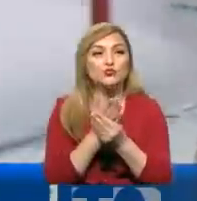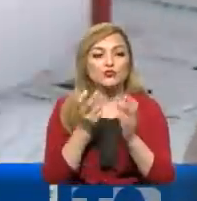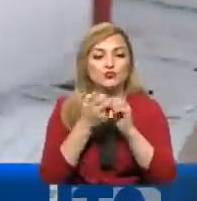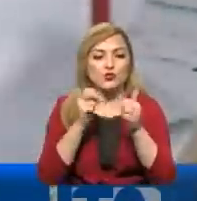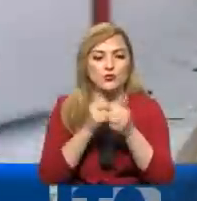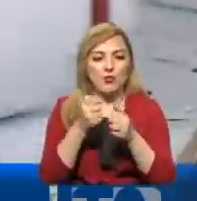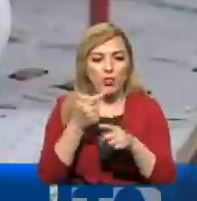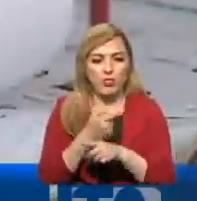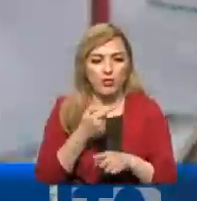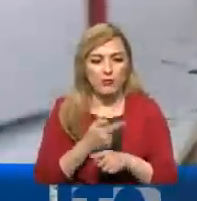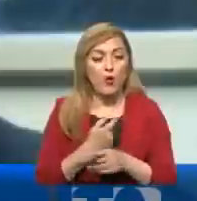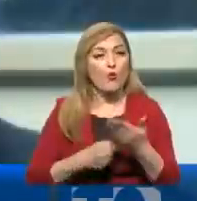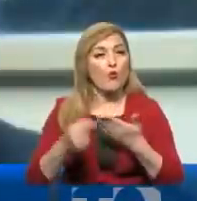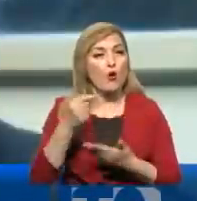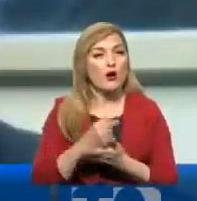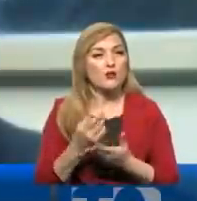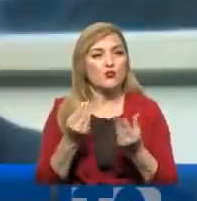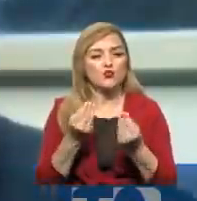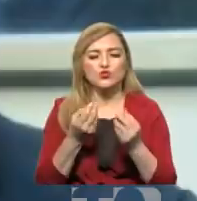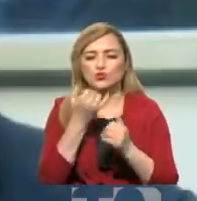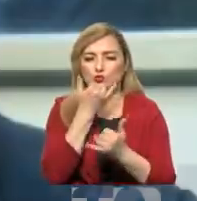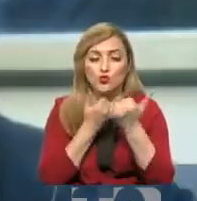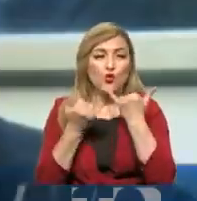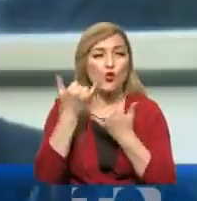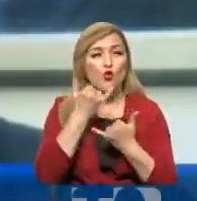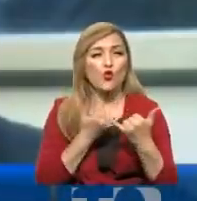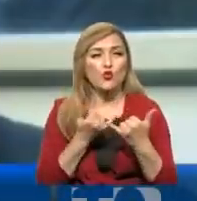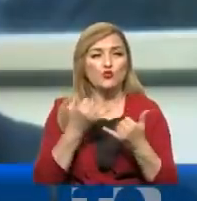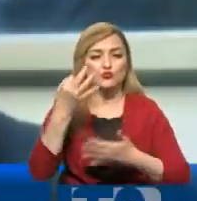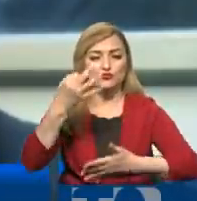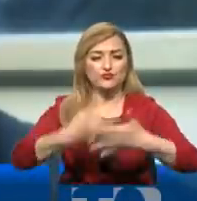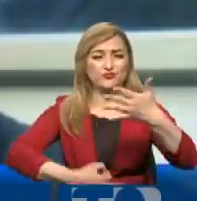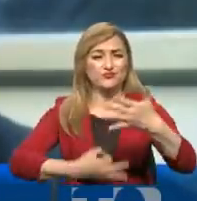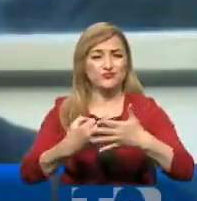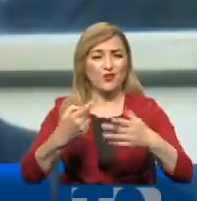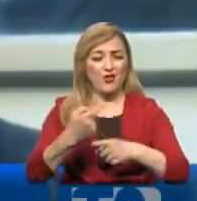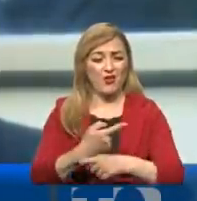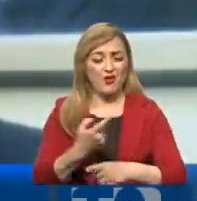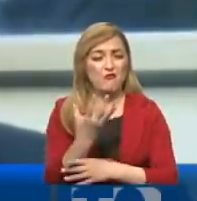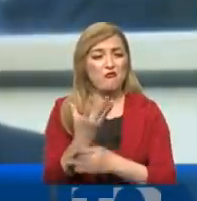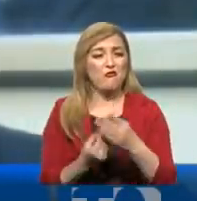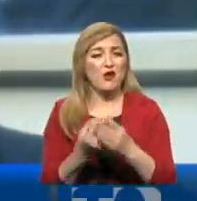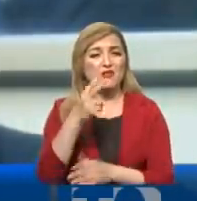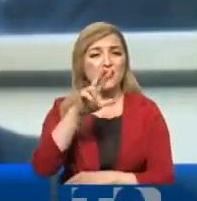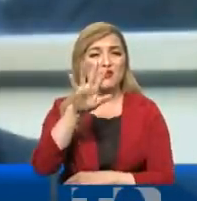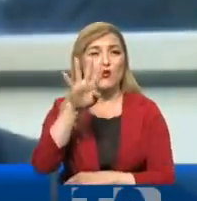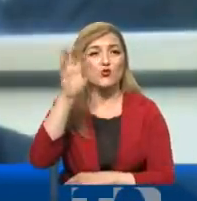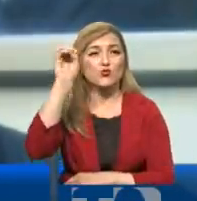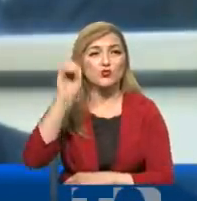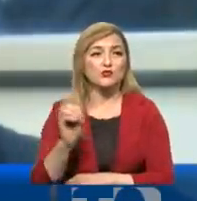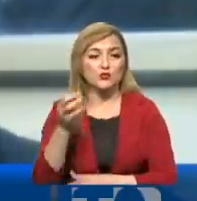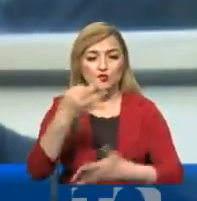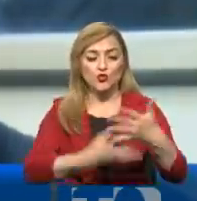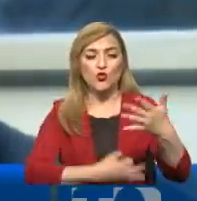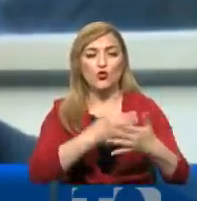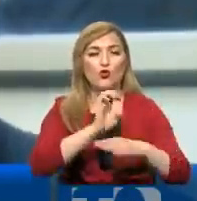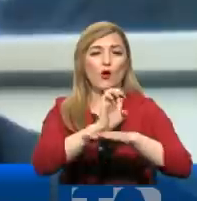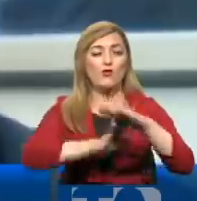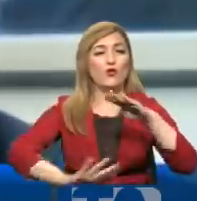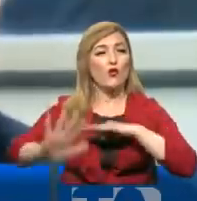novedad que se registró en Guayas. Total de actas inconsistentes en la provincia del Guayas son el 34% de todo el